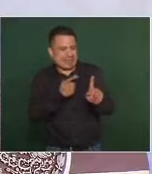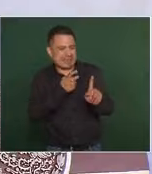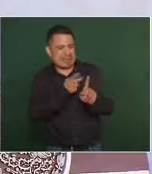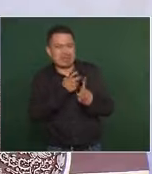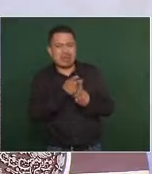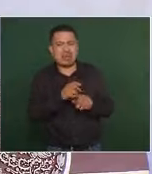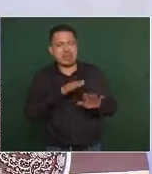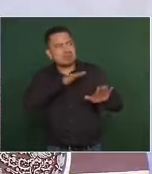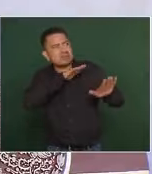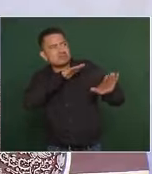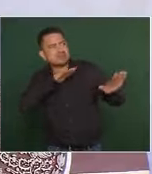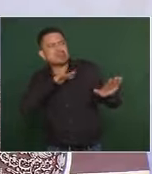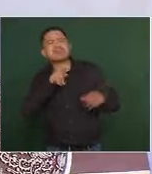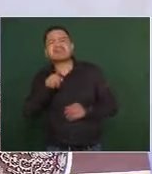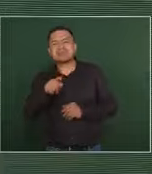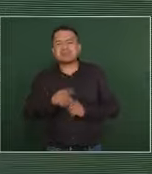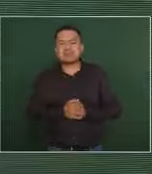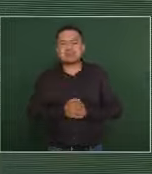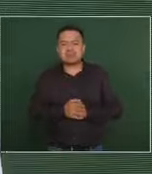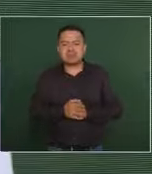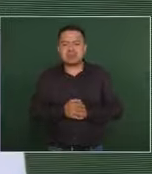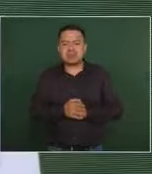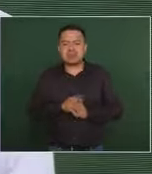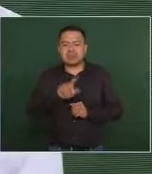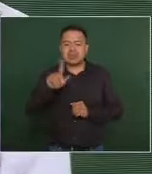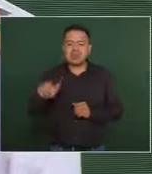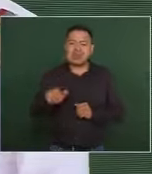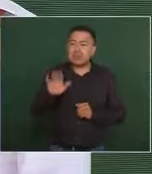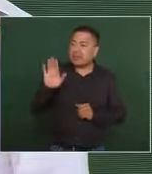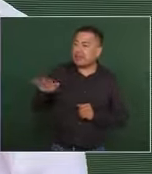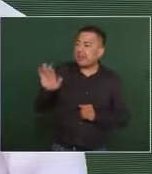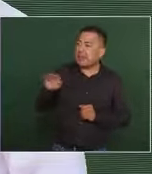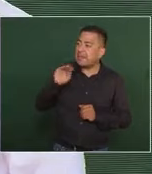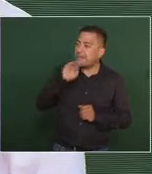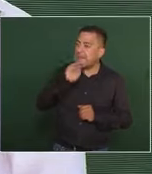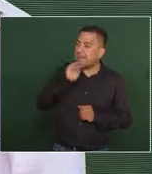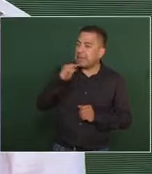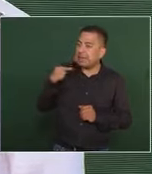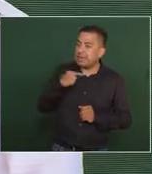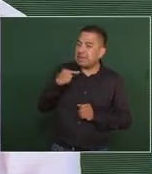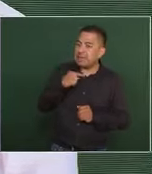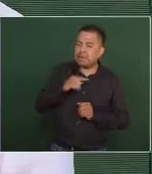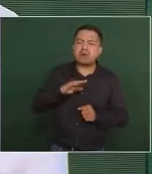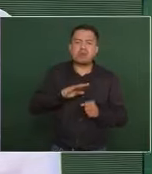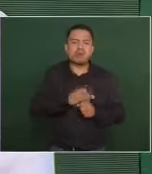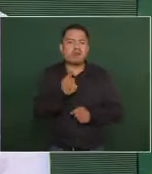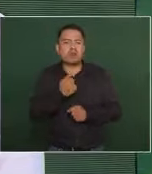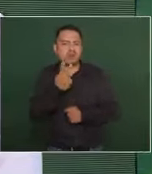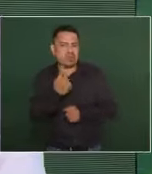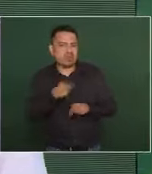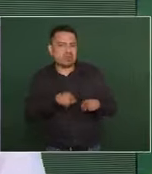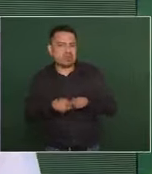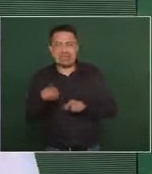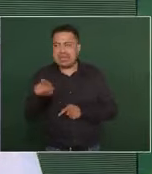y Cuauhtémoc señalaba ahí a su mamá porque tiene dos